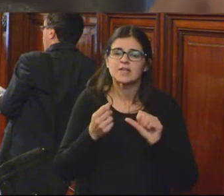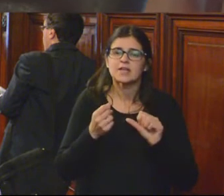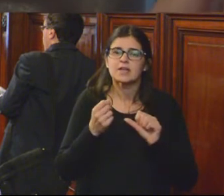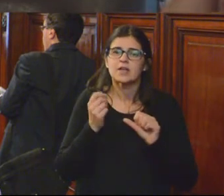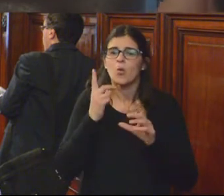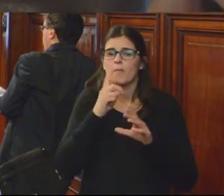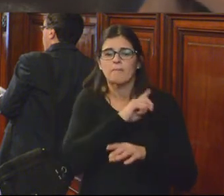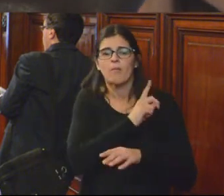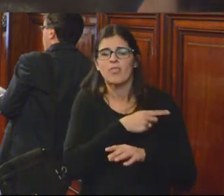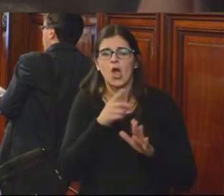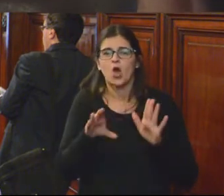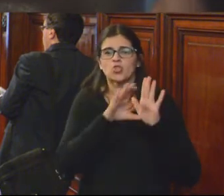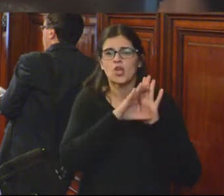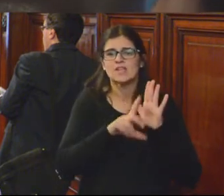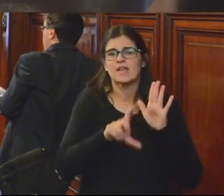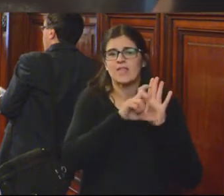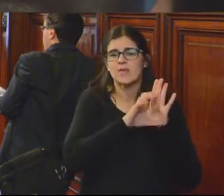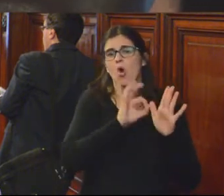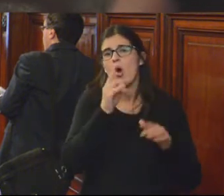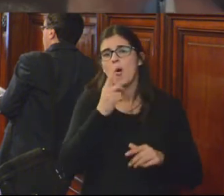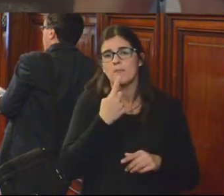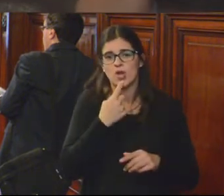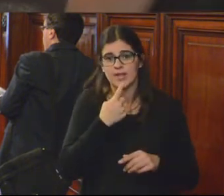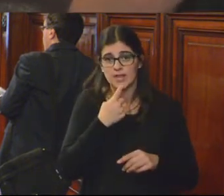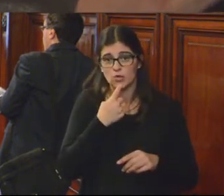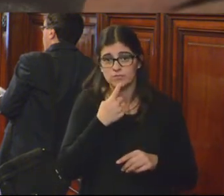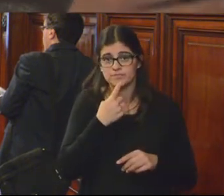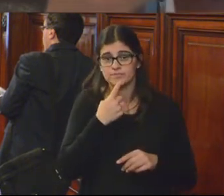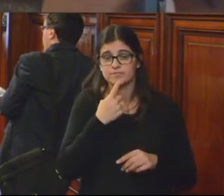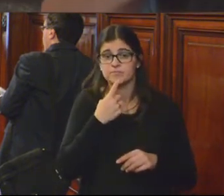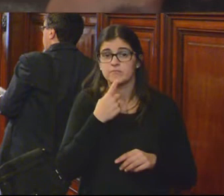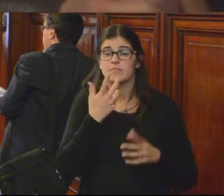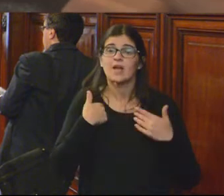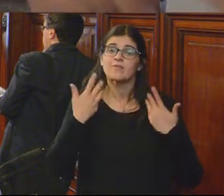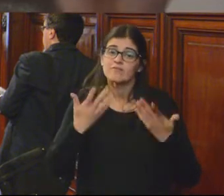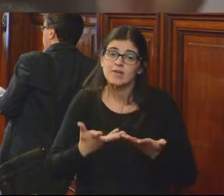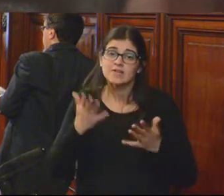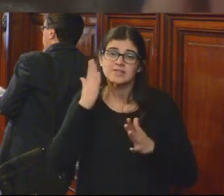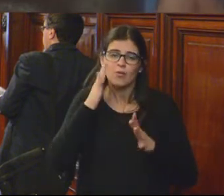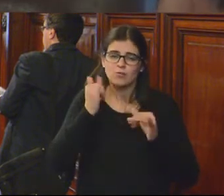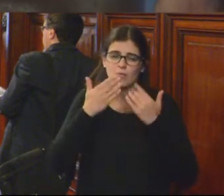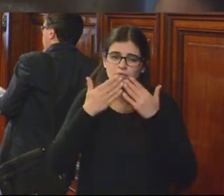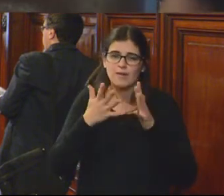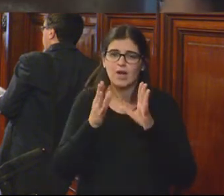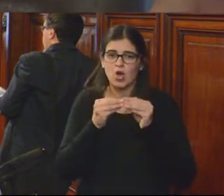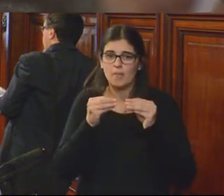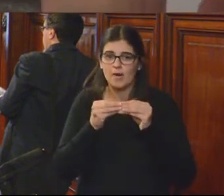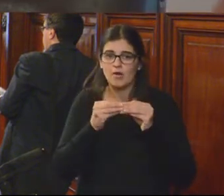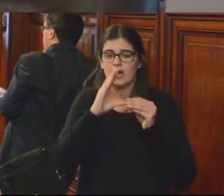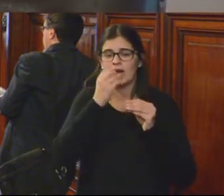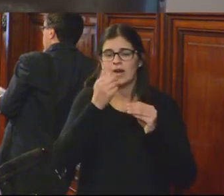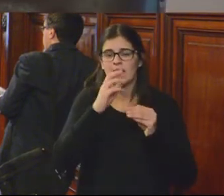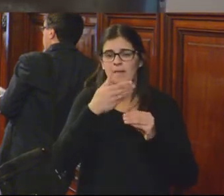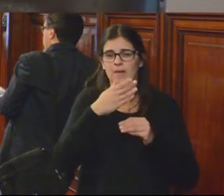constituido legislativo o político. Quisiéramos saber, como preguntaba un poco mi colega Cavallaro, ¿cuál